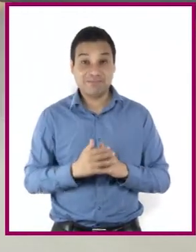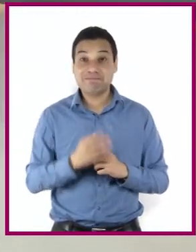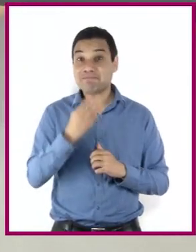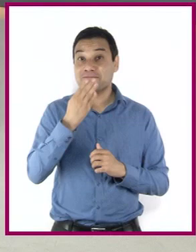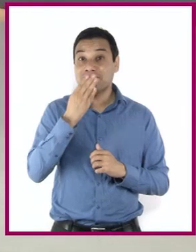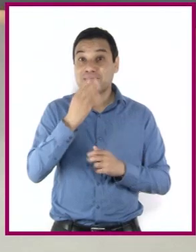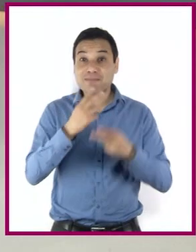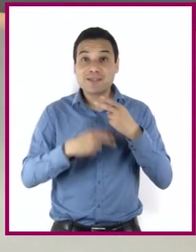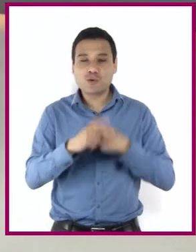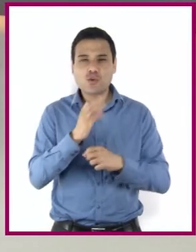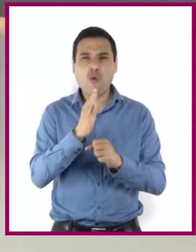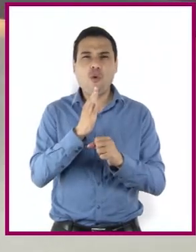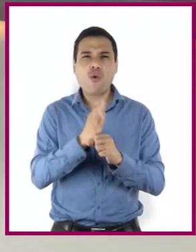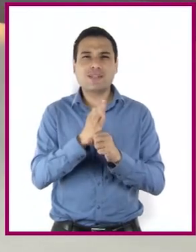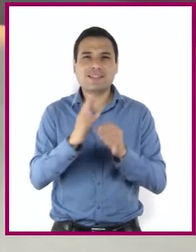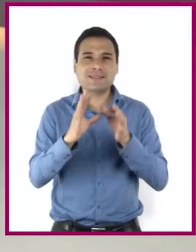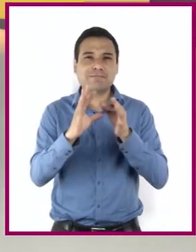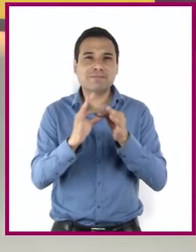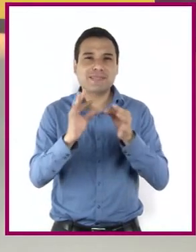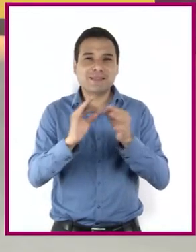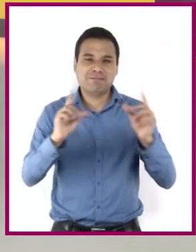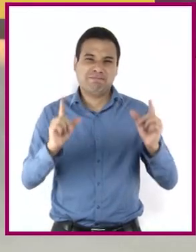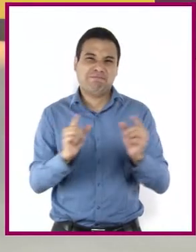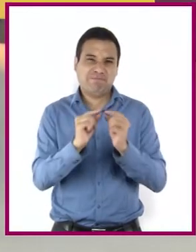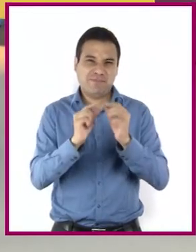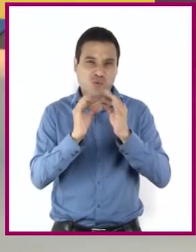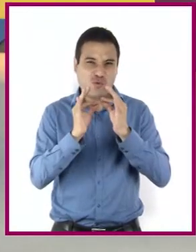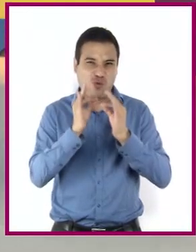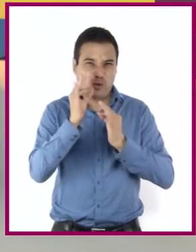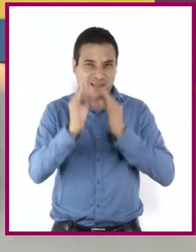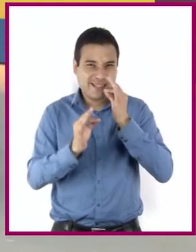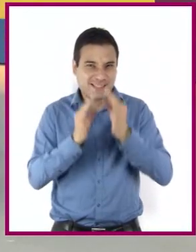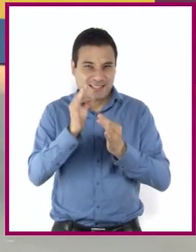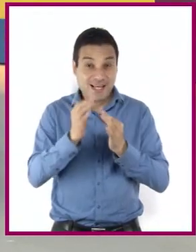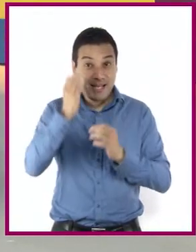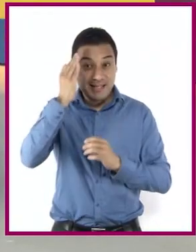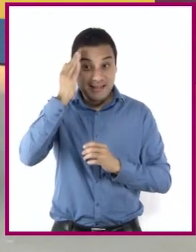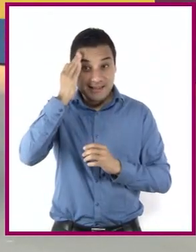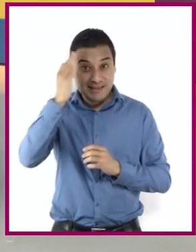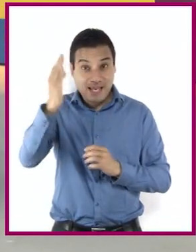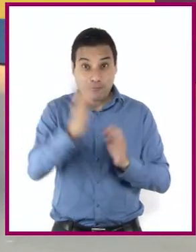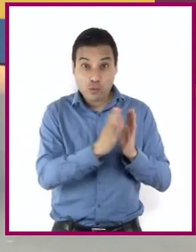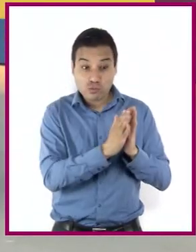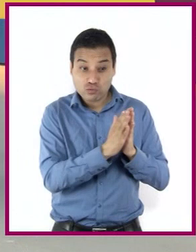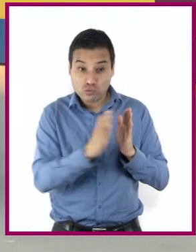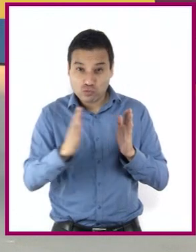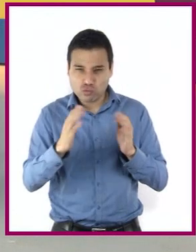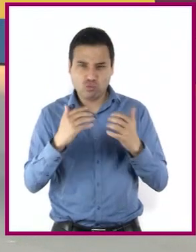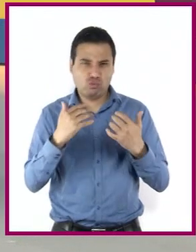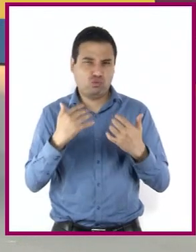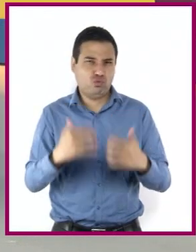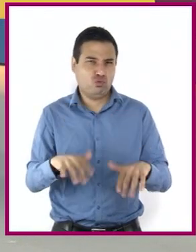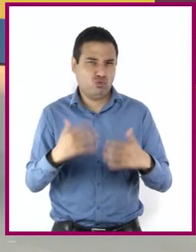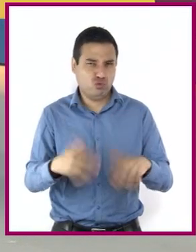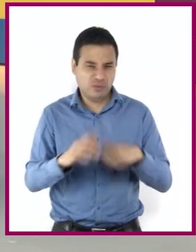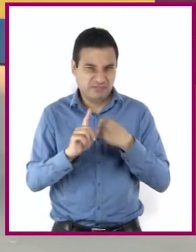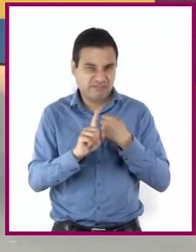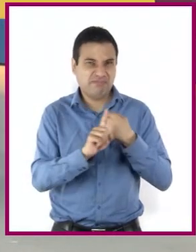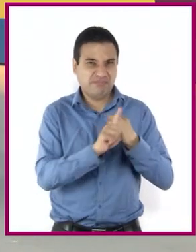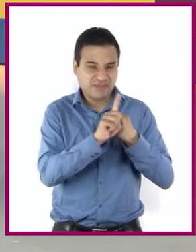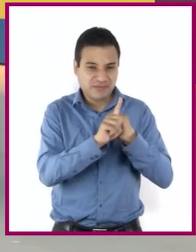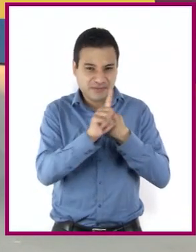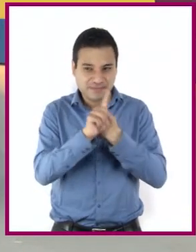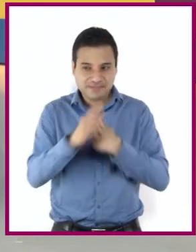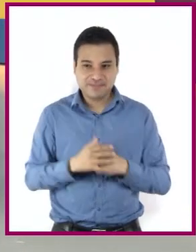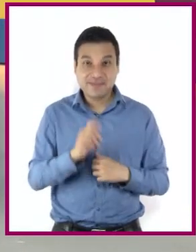Bienvenidos. Hoy les compartiremos una síntesis informativa de uno de los periodos más controvertidos de nuestra historia. ¿Qué